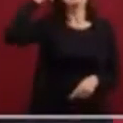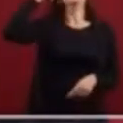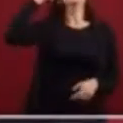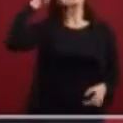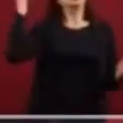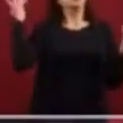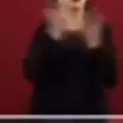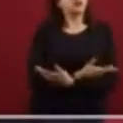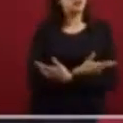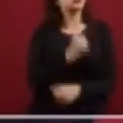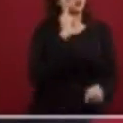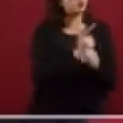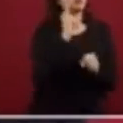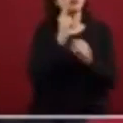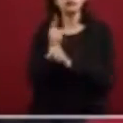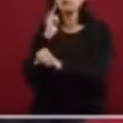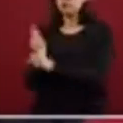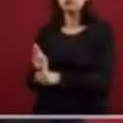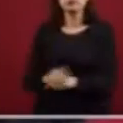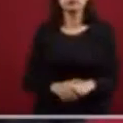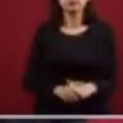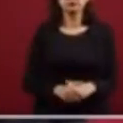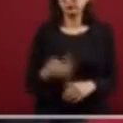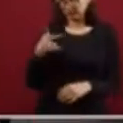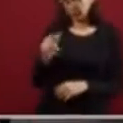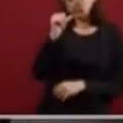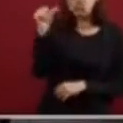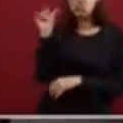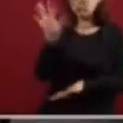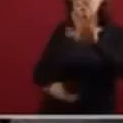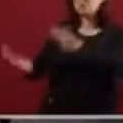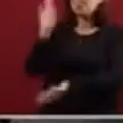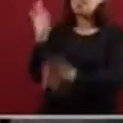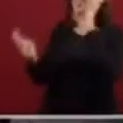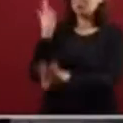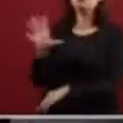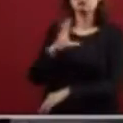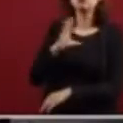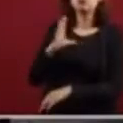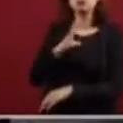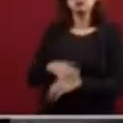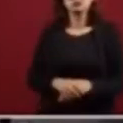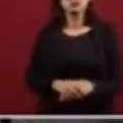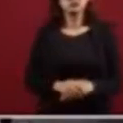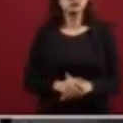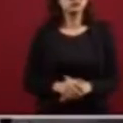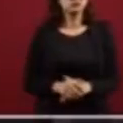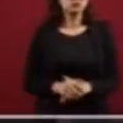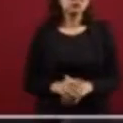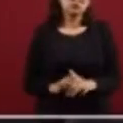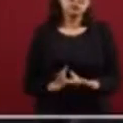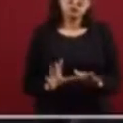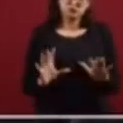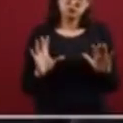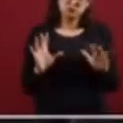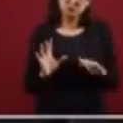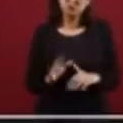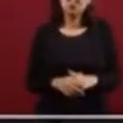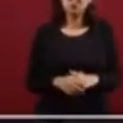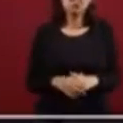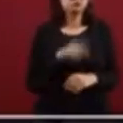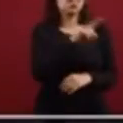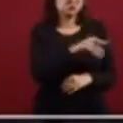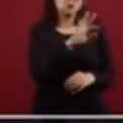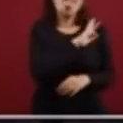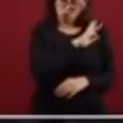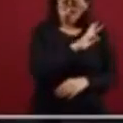de nuestro pueblo. Pero sí manipularon ayer a los gobernistas, presidente. Pueden hacer